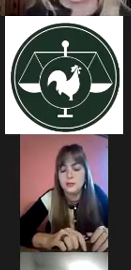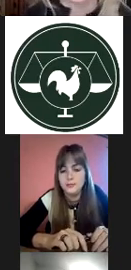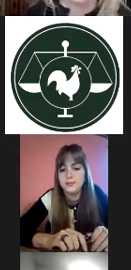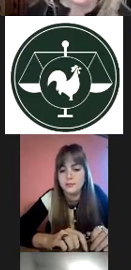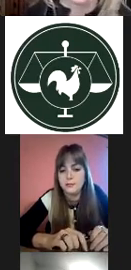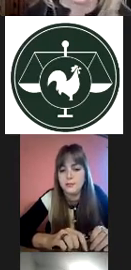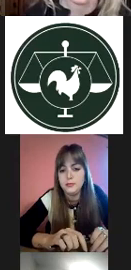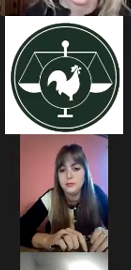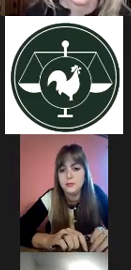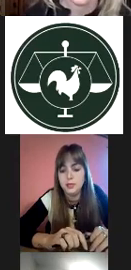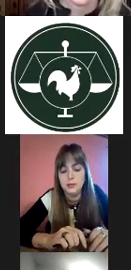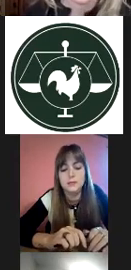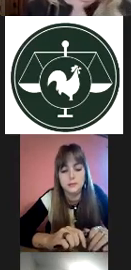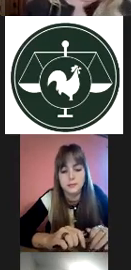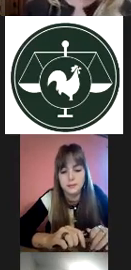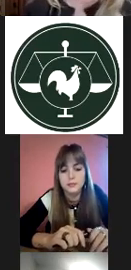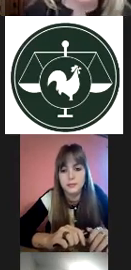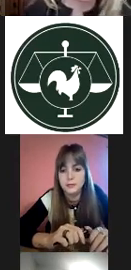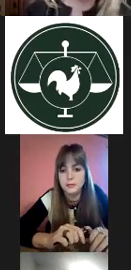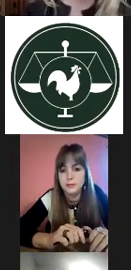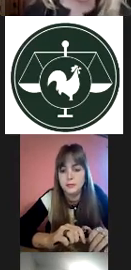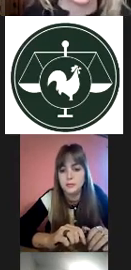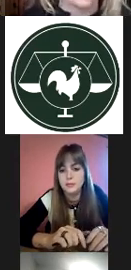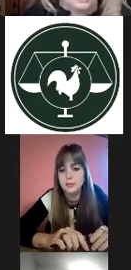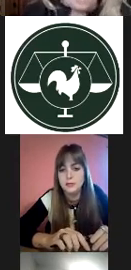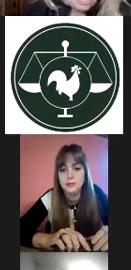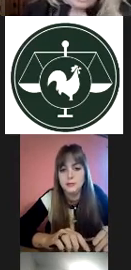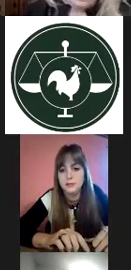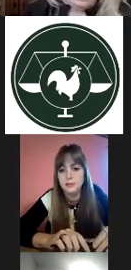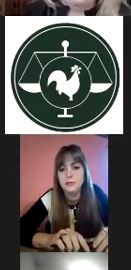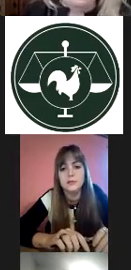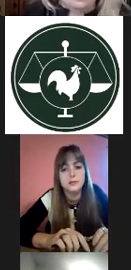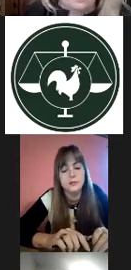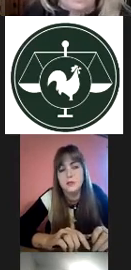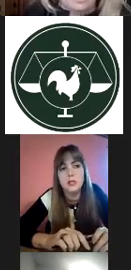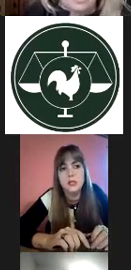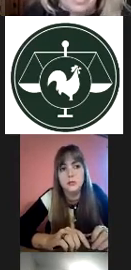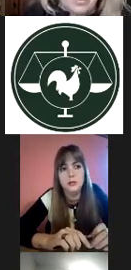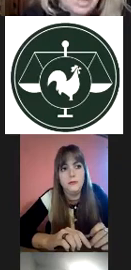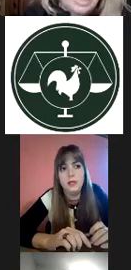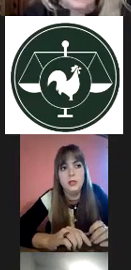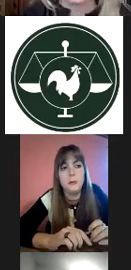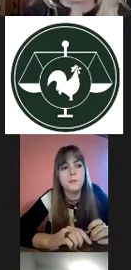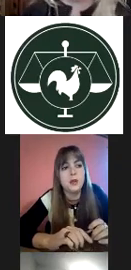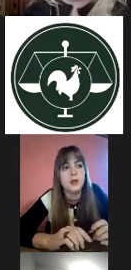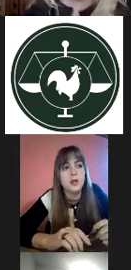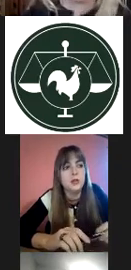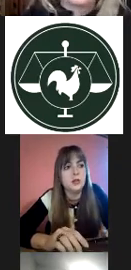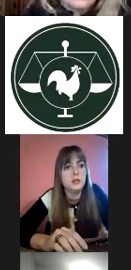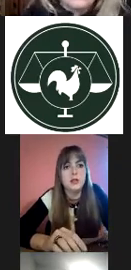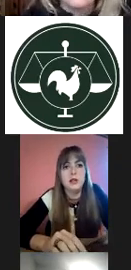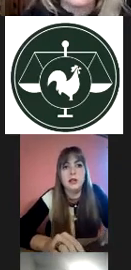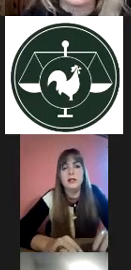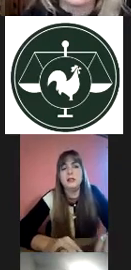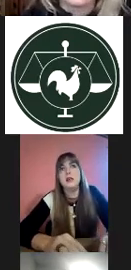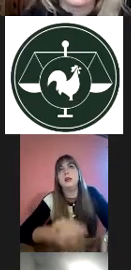mal a los animales. Sí. La verdad que hay mucho, mucho por trabajar acá. Muchísimo, es infinito. Esto que